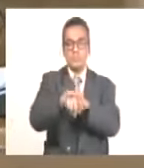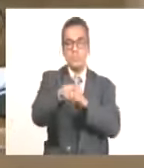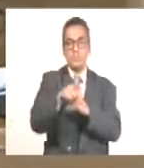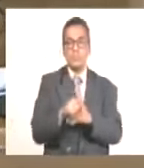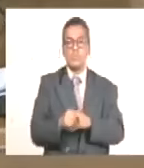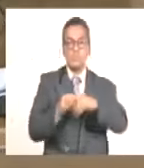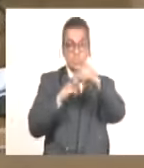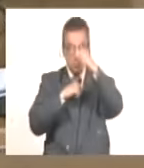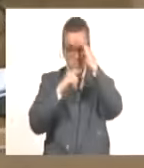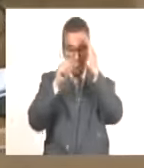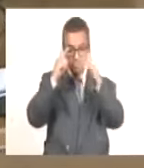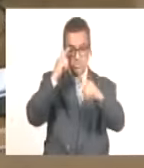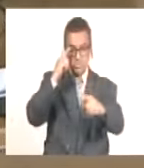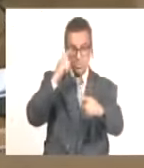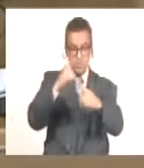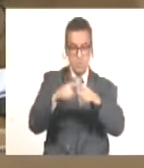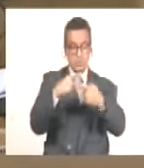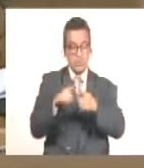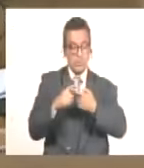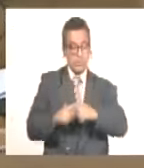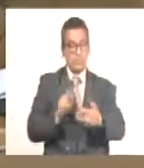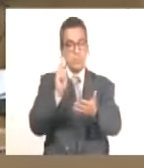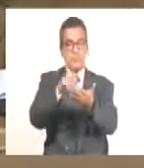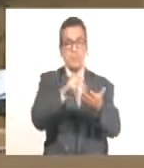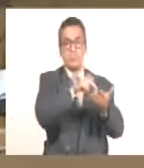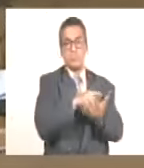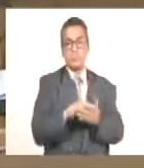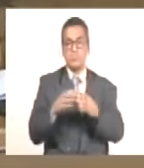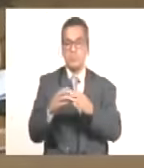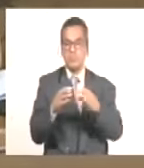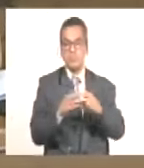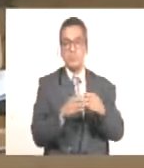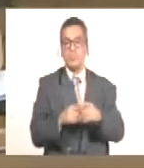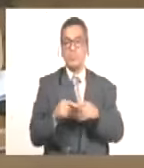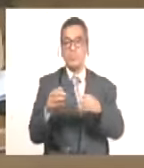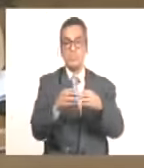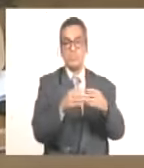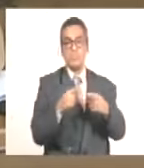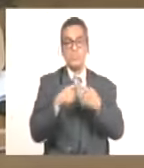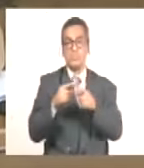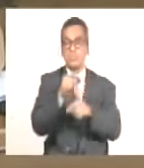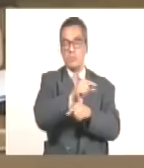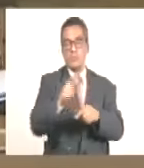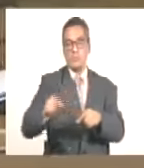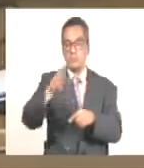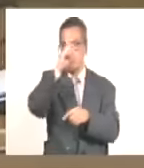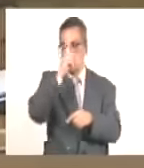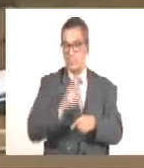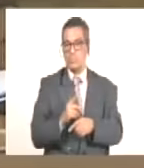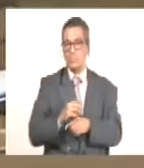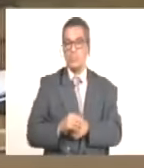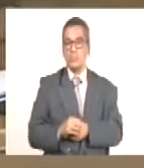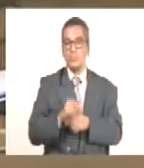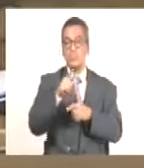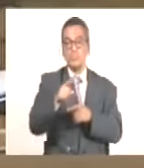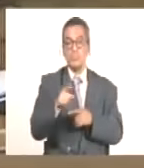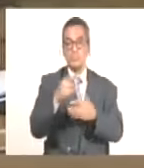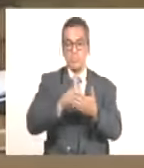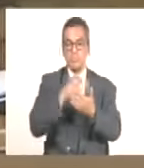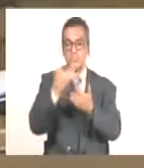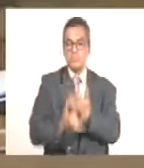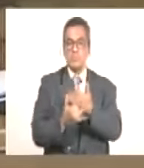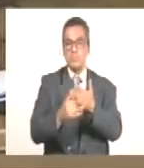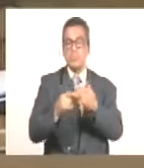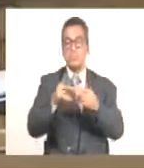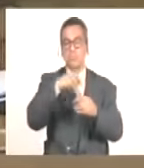el enfoque diferenciado, con activa participación de colectivos y organizaciones de personas con discapacidad, en la planificación